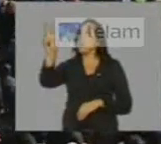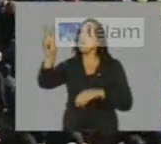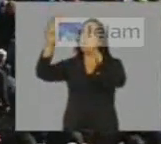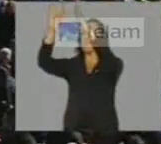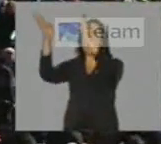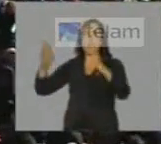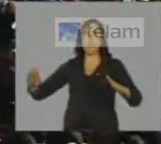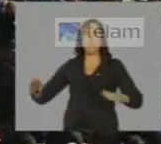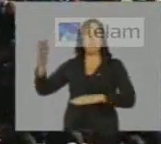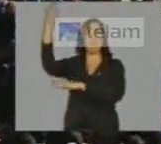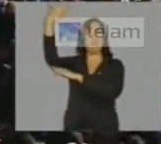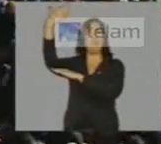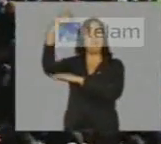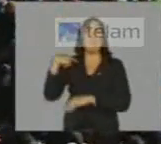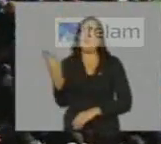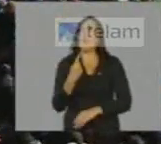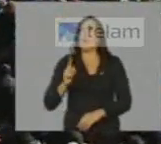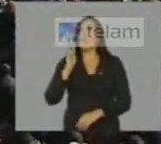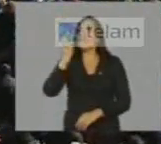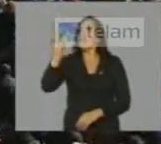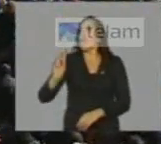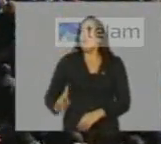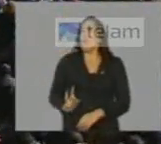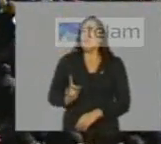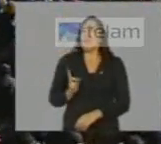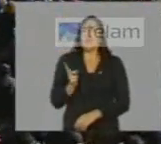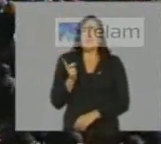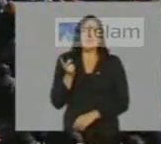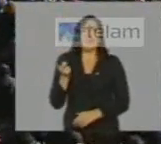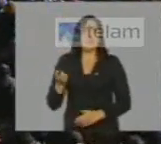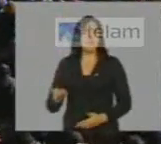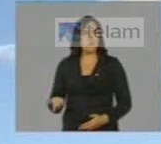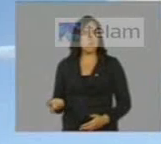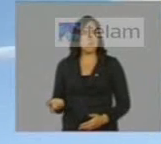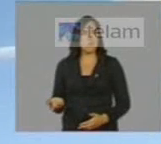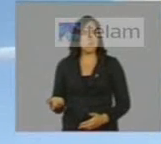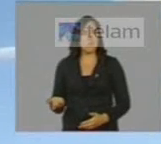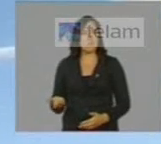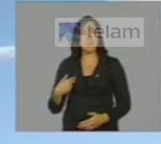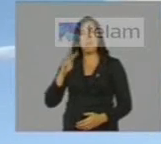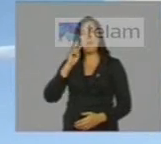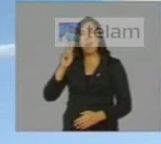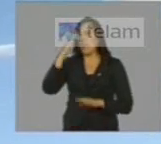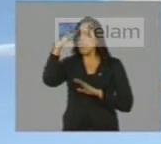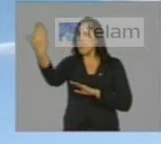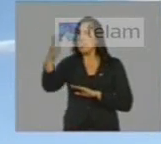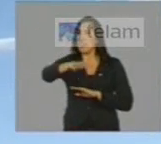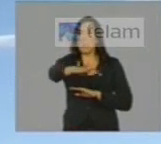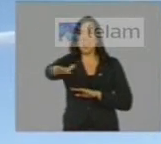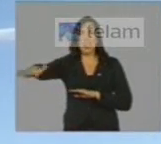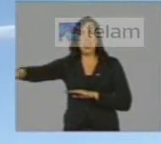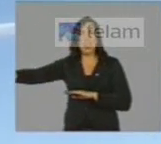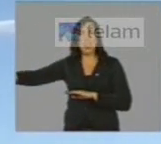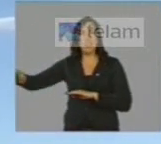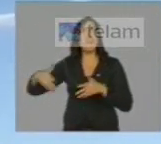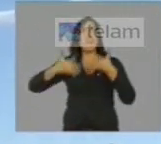a la bandera, orgullo de todos los argentinos, frente a nuestro río, en un día